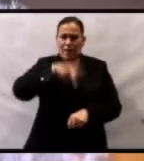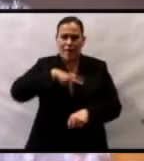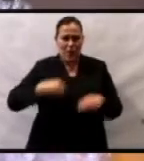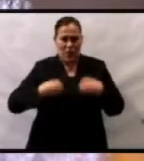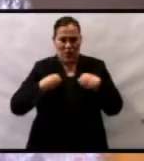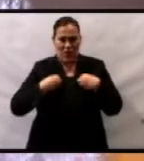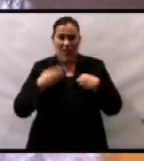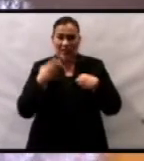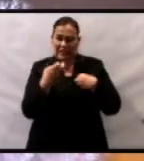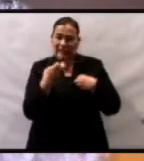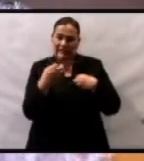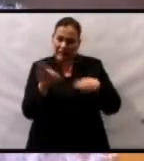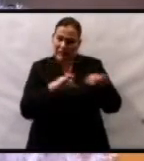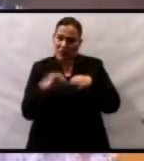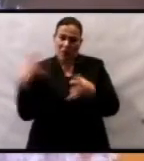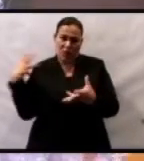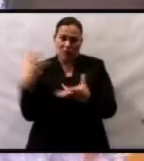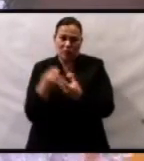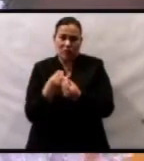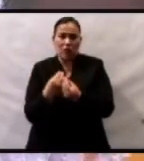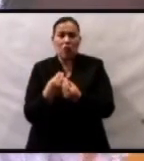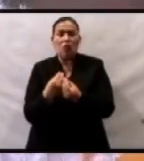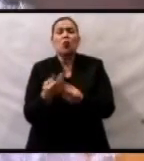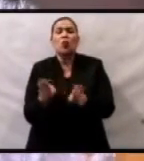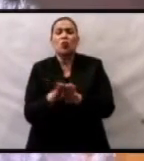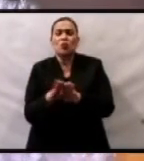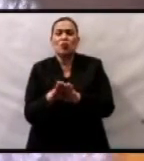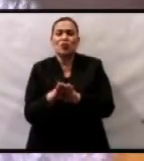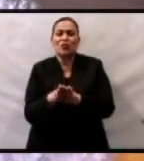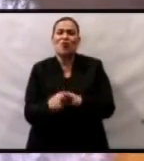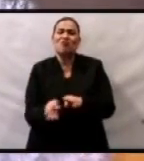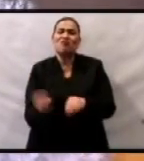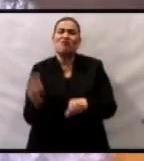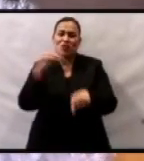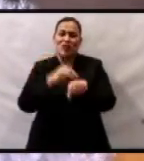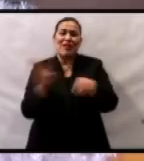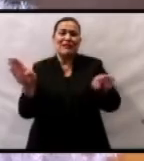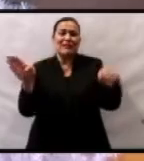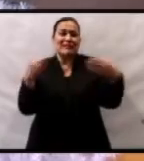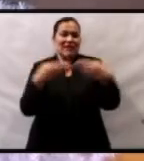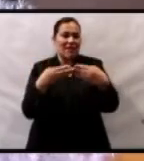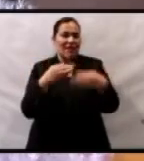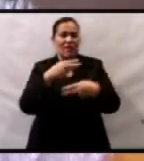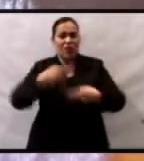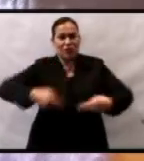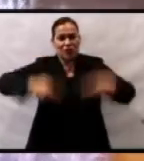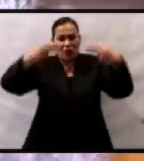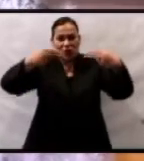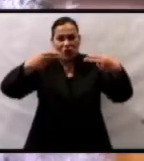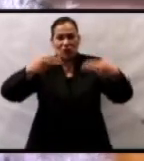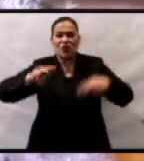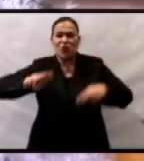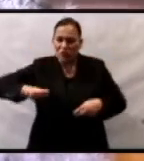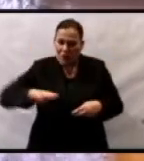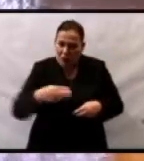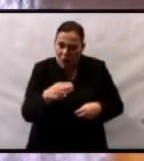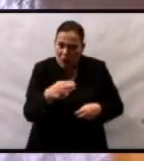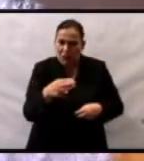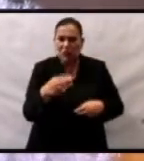el servicio público fue imponer el cierre de establecimientos comerciales, mercados y